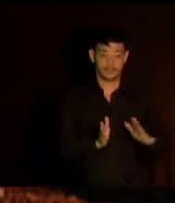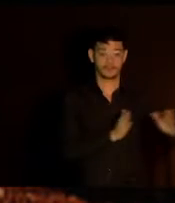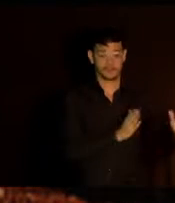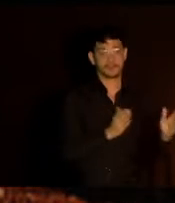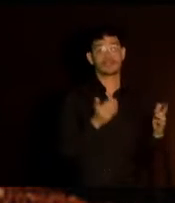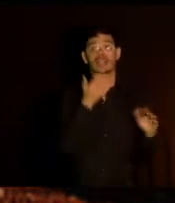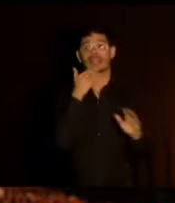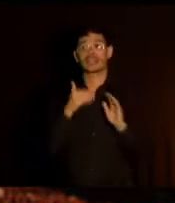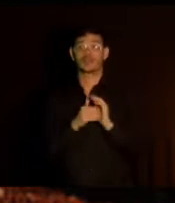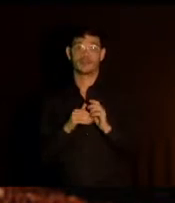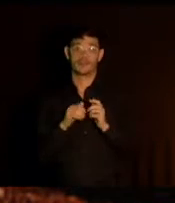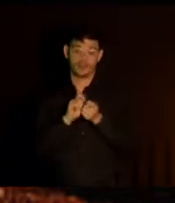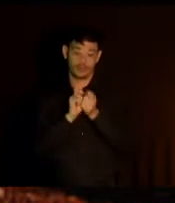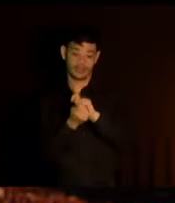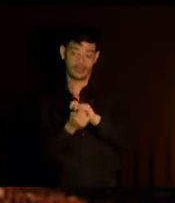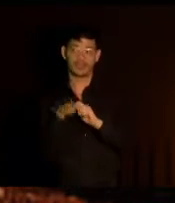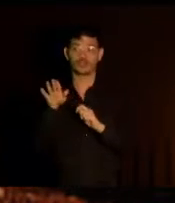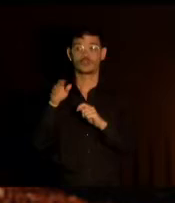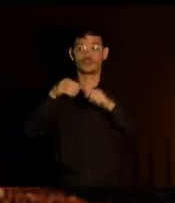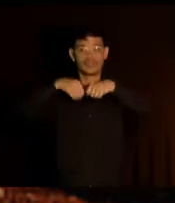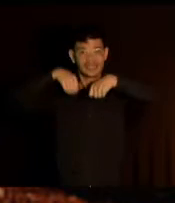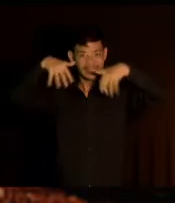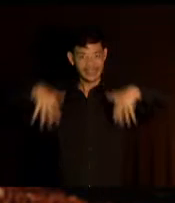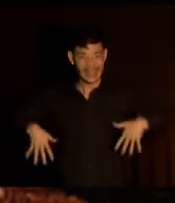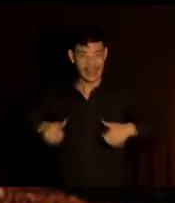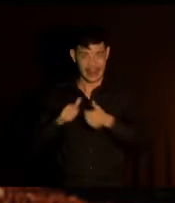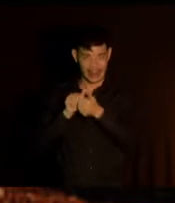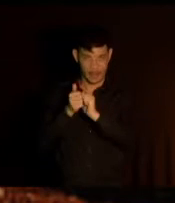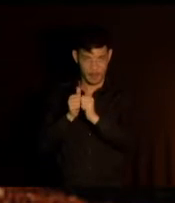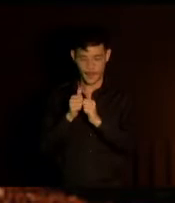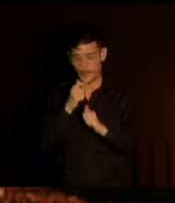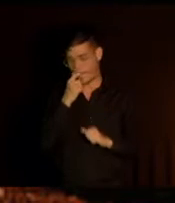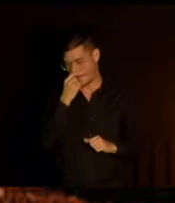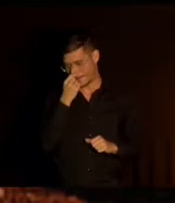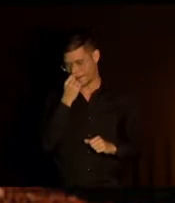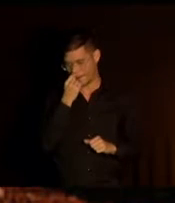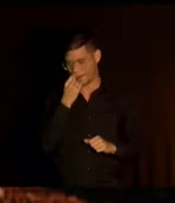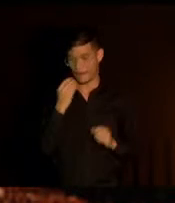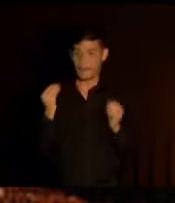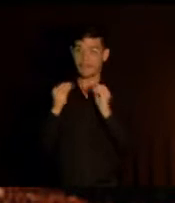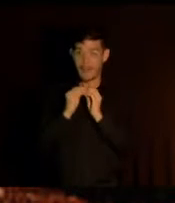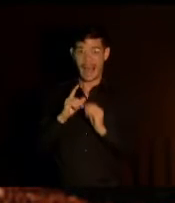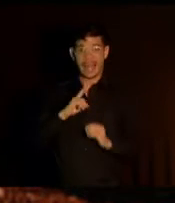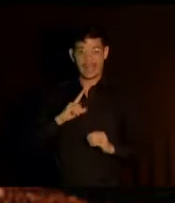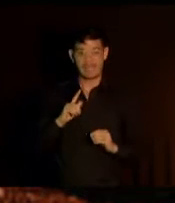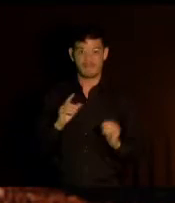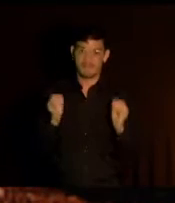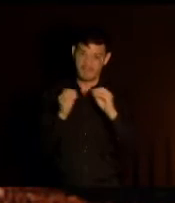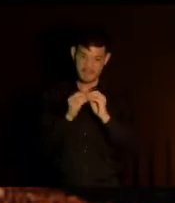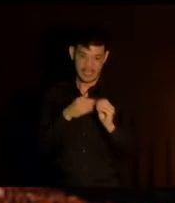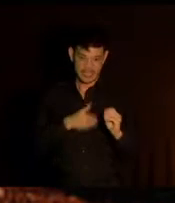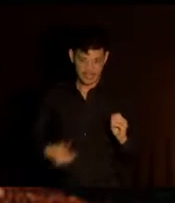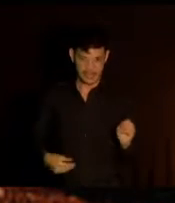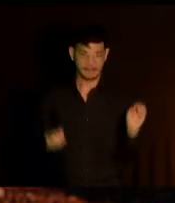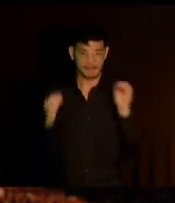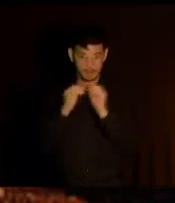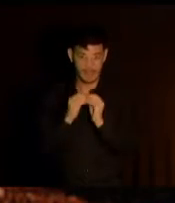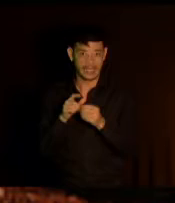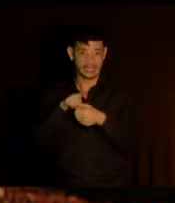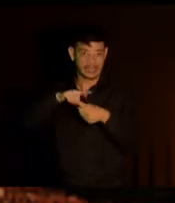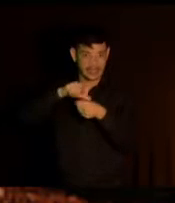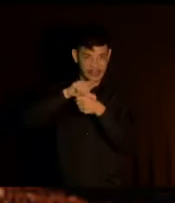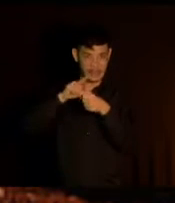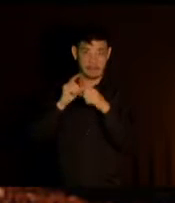una estructura por deporte, donde tendríamos más líderes, donde tendríamos ligas en